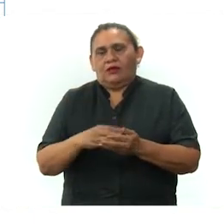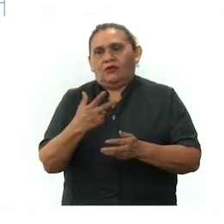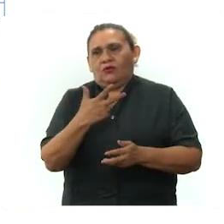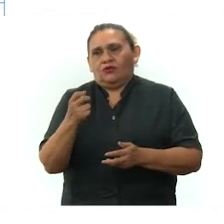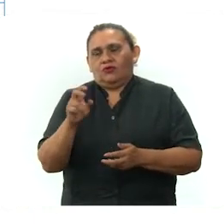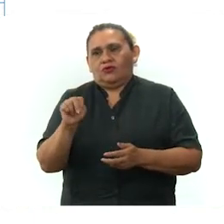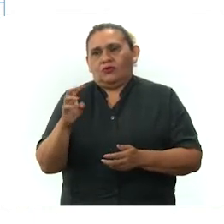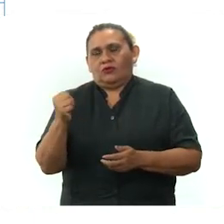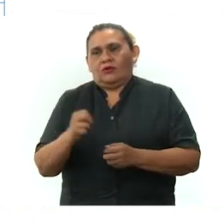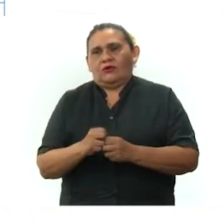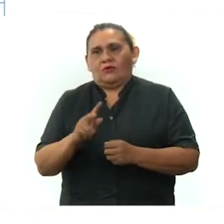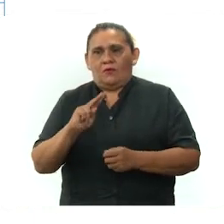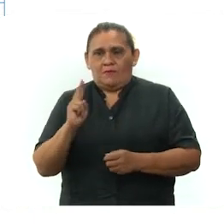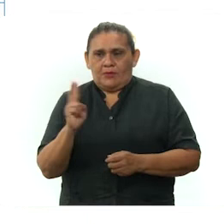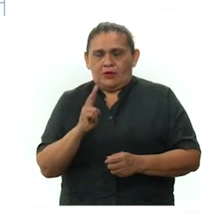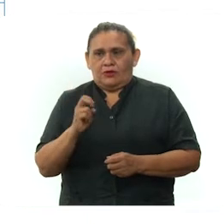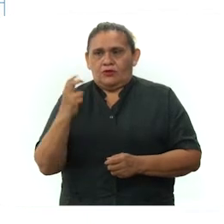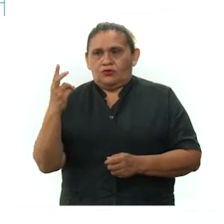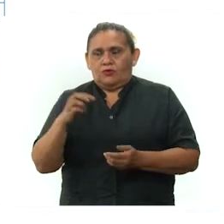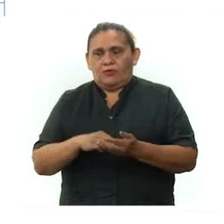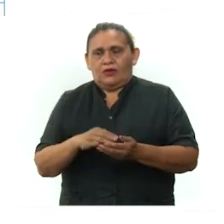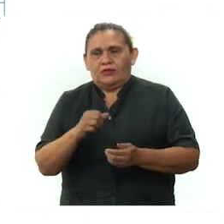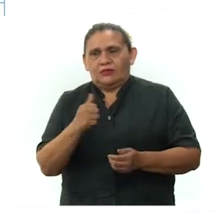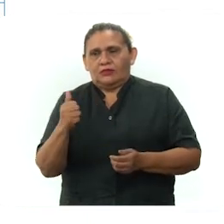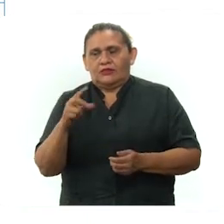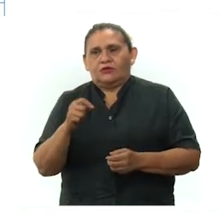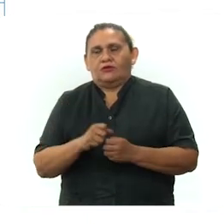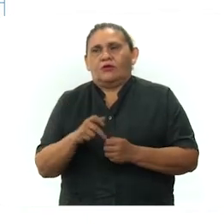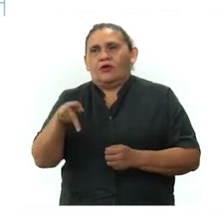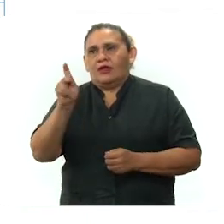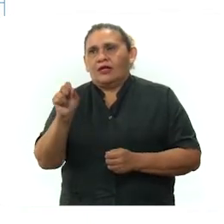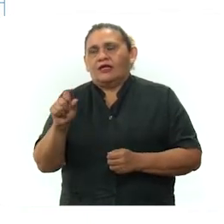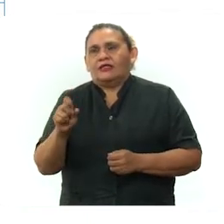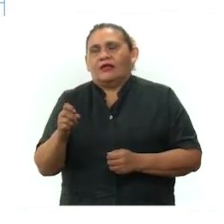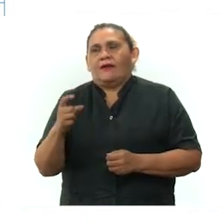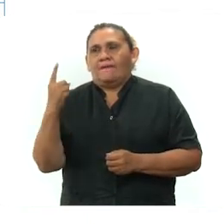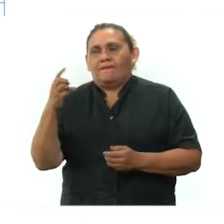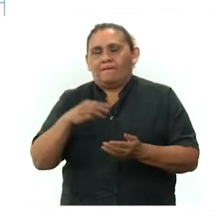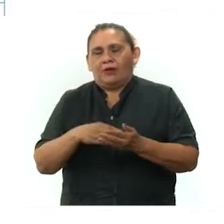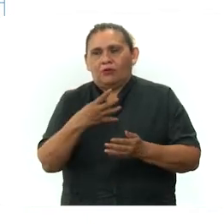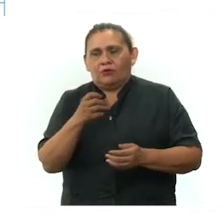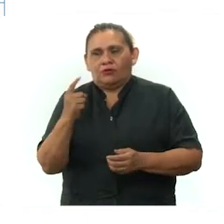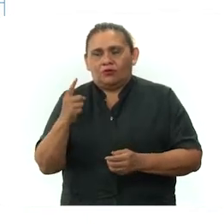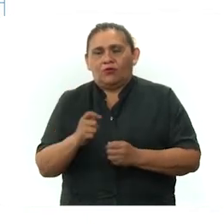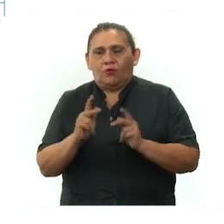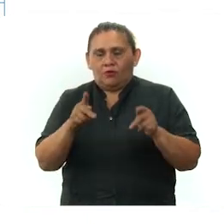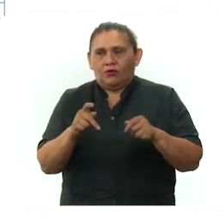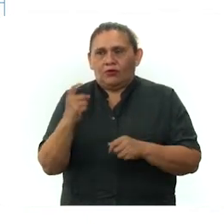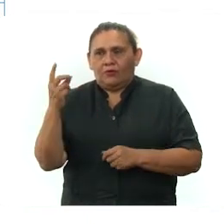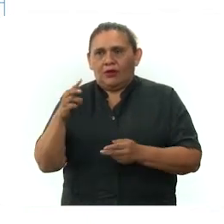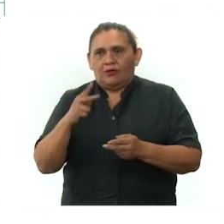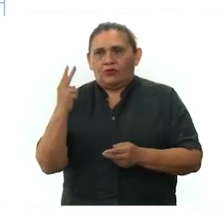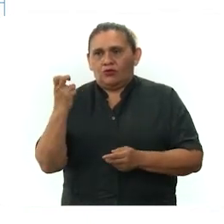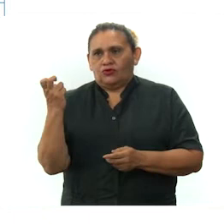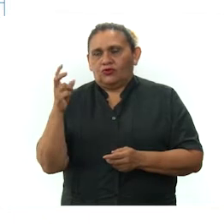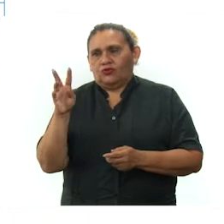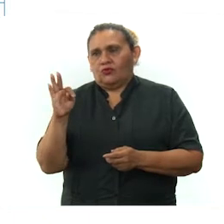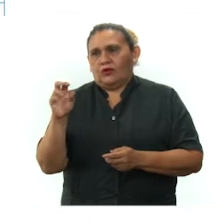Valladolid 2.689, Canacín 1.401, Progreso 1.256,